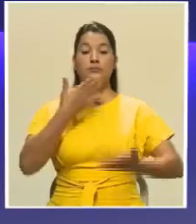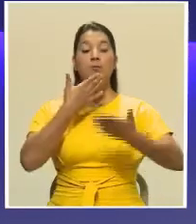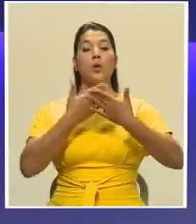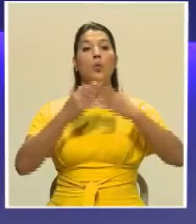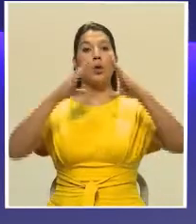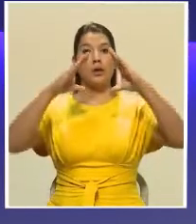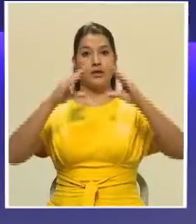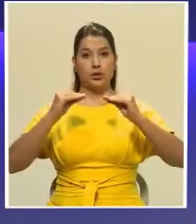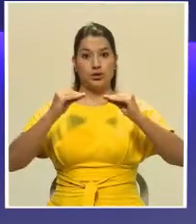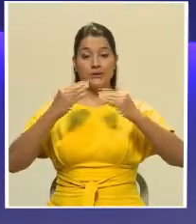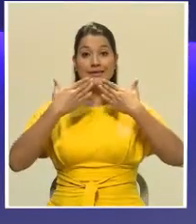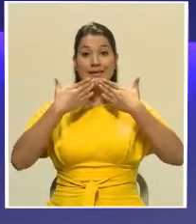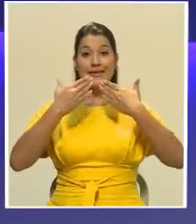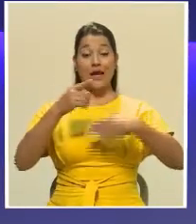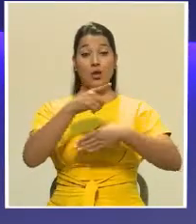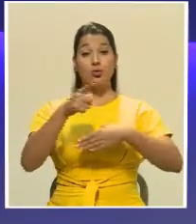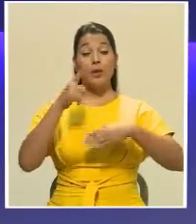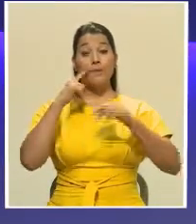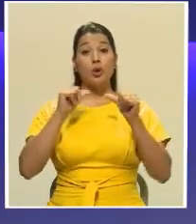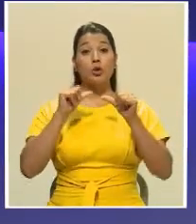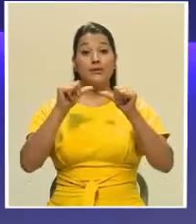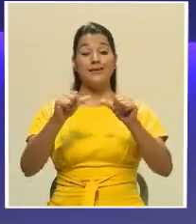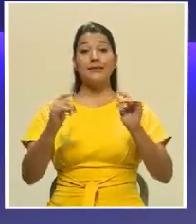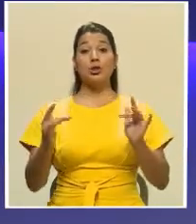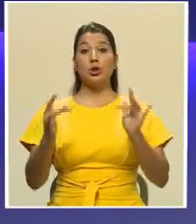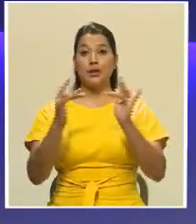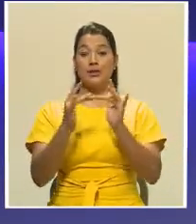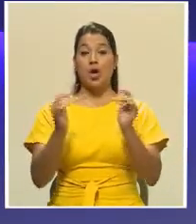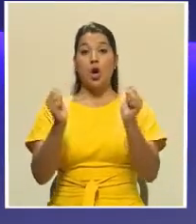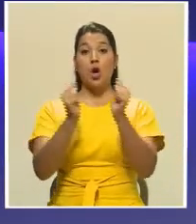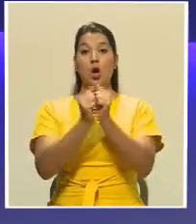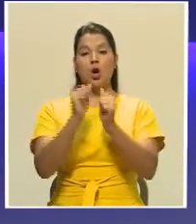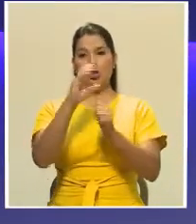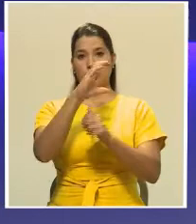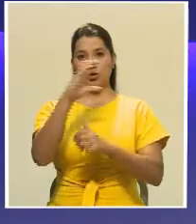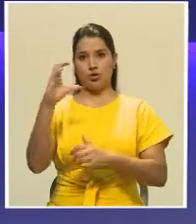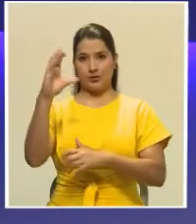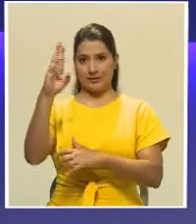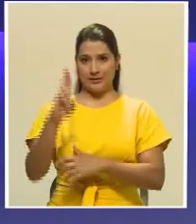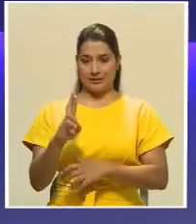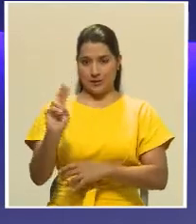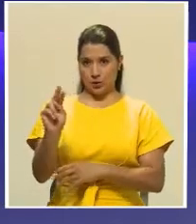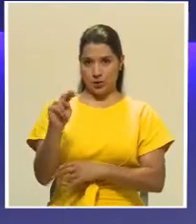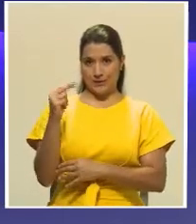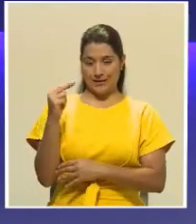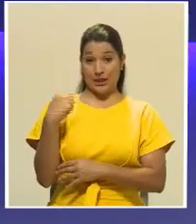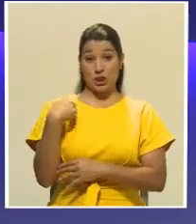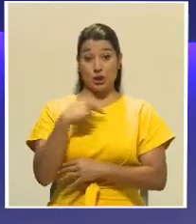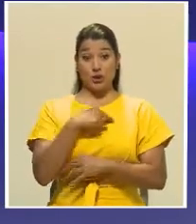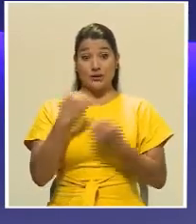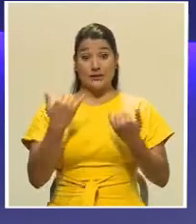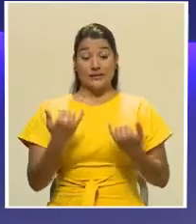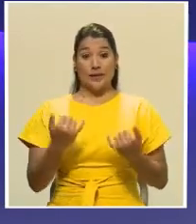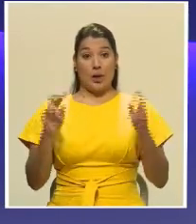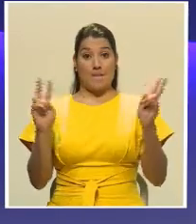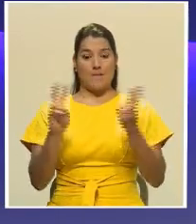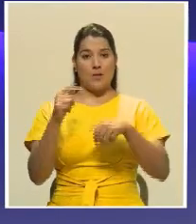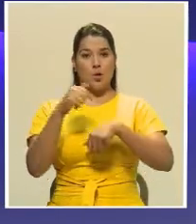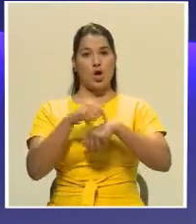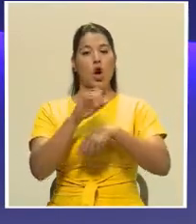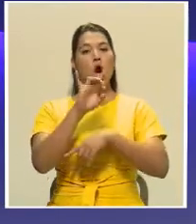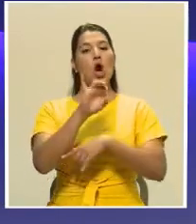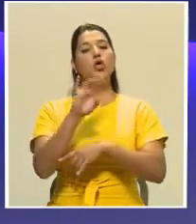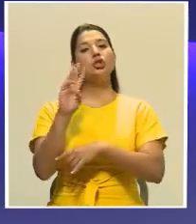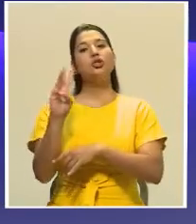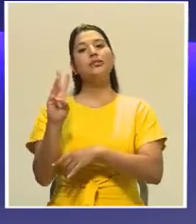Buenas noches, gracias por continuar conectados a la señal de Costa Rica Noticias. Estamos en vivo a las 8:06